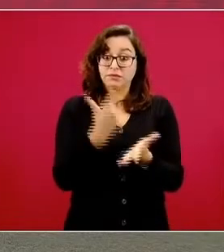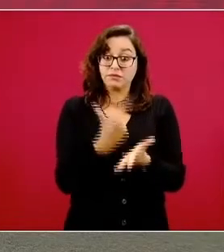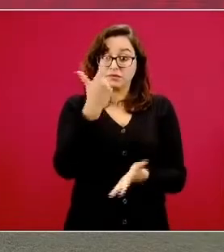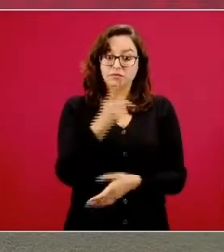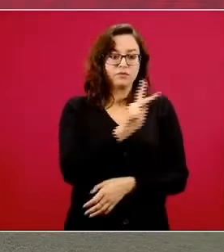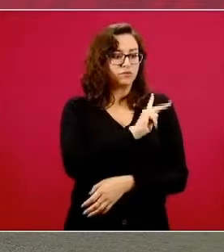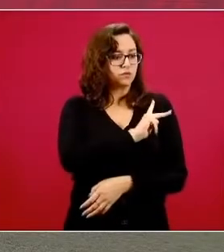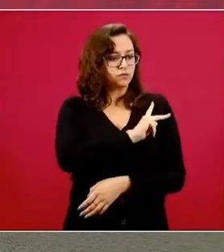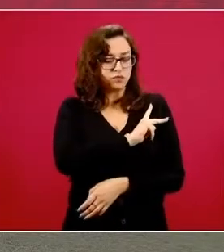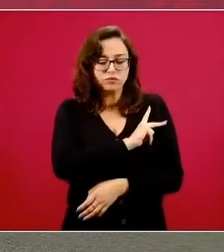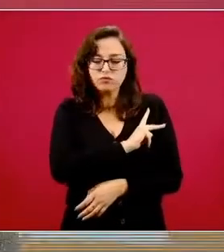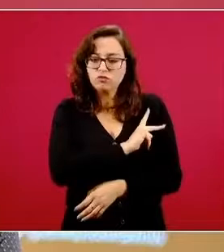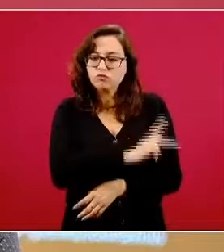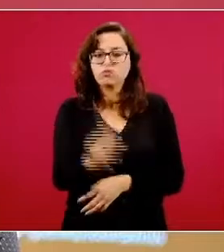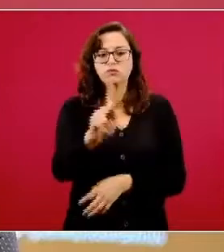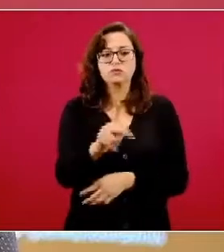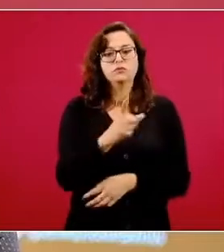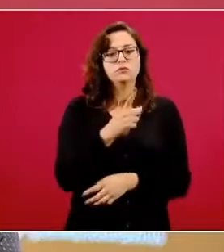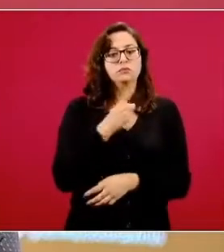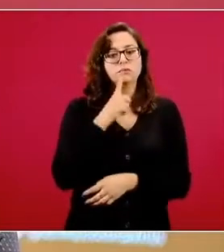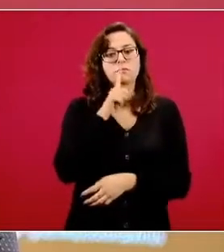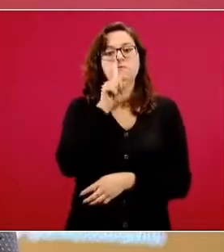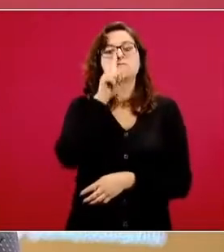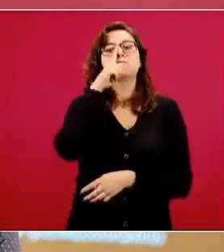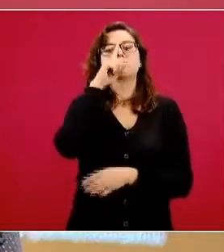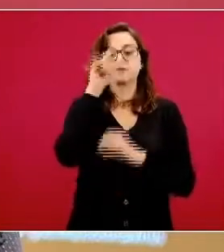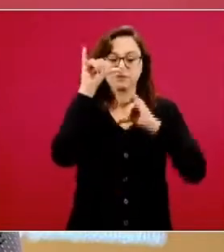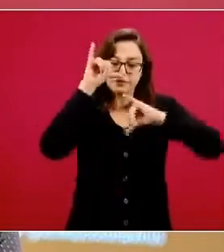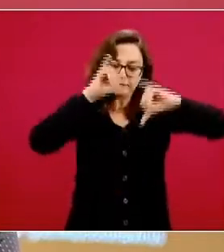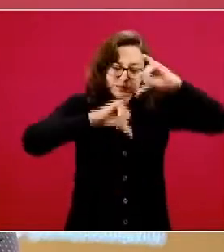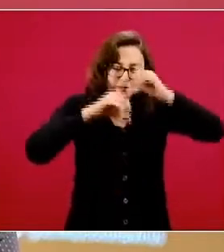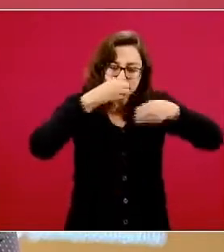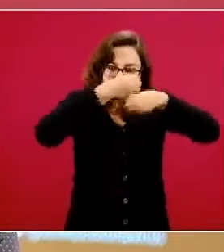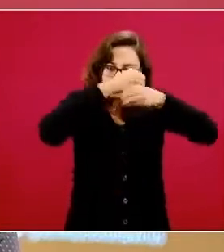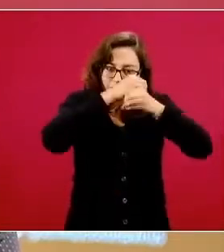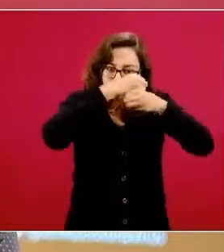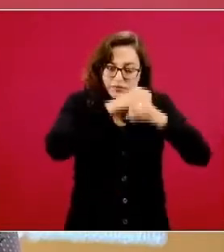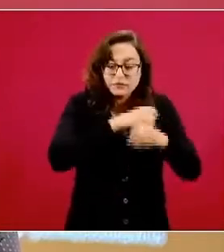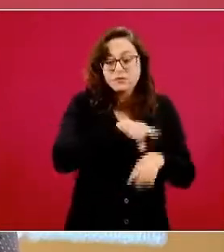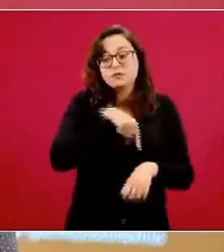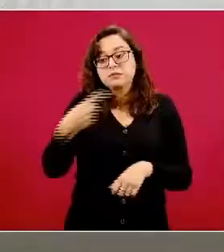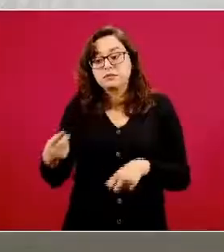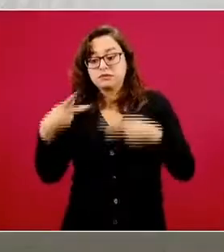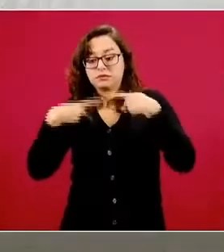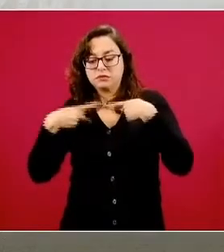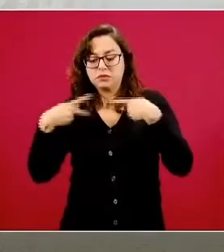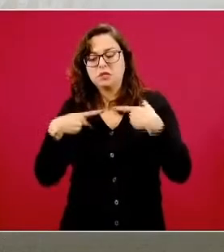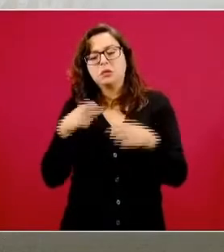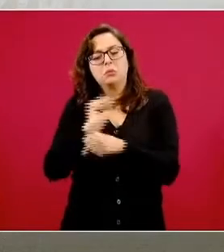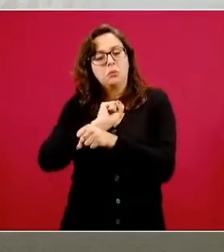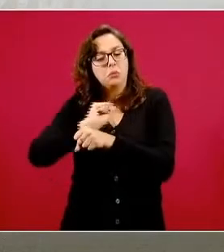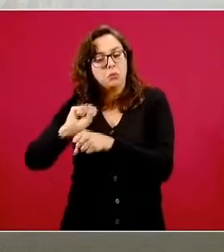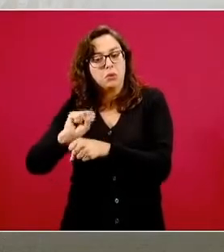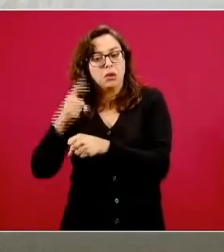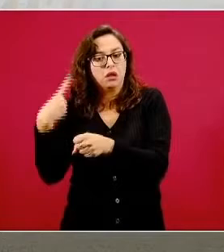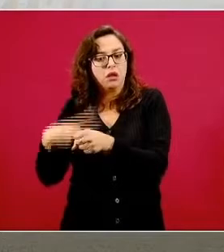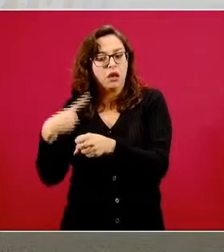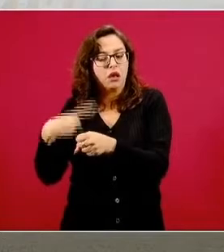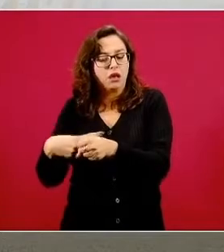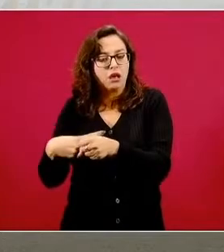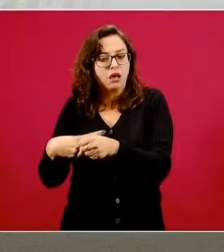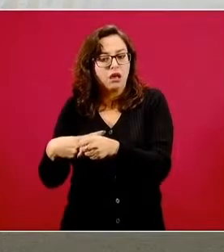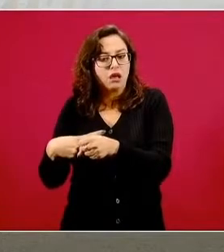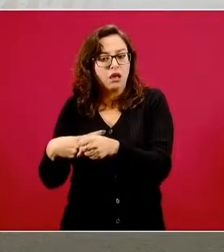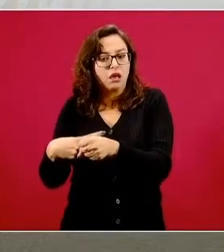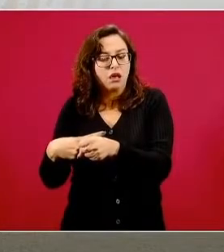que tomarle muestra, a todas. Y las personas que presentan un caso leve, el